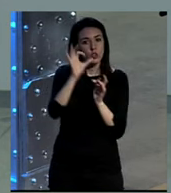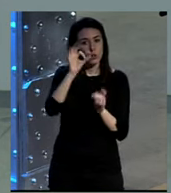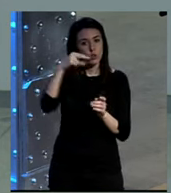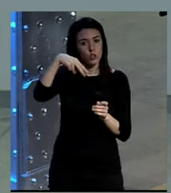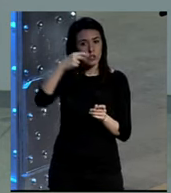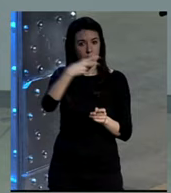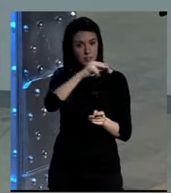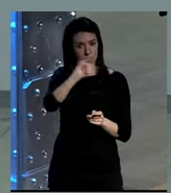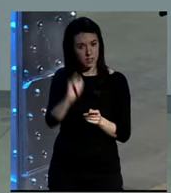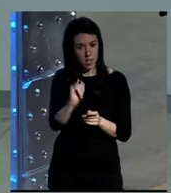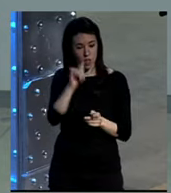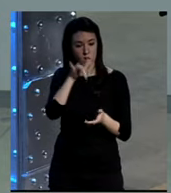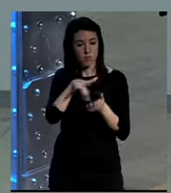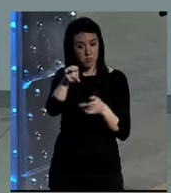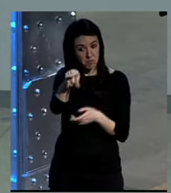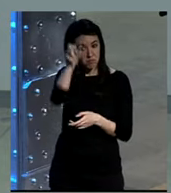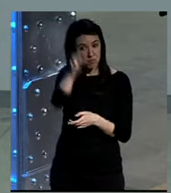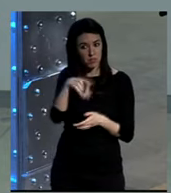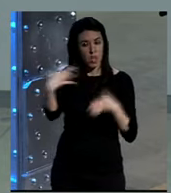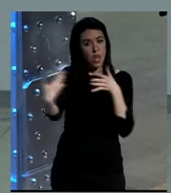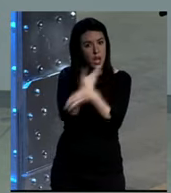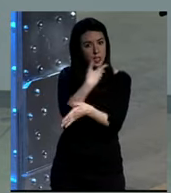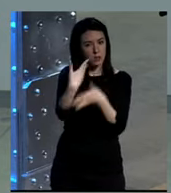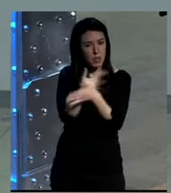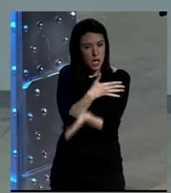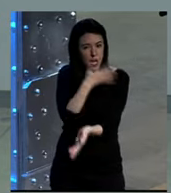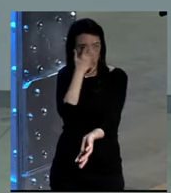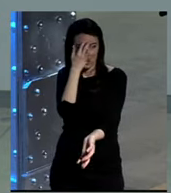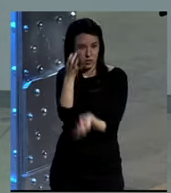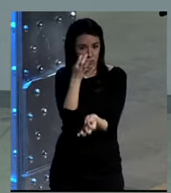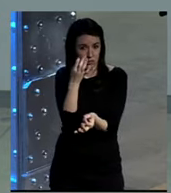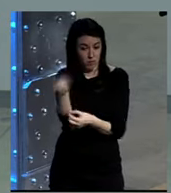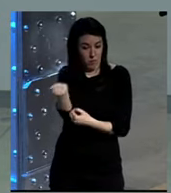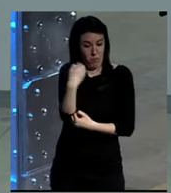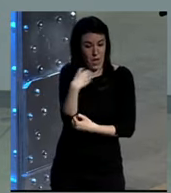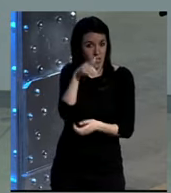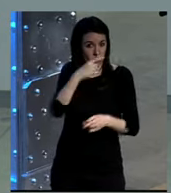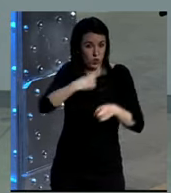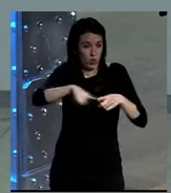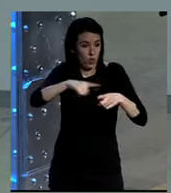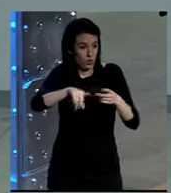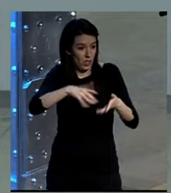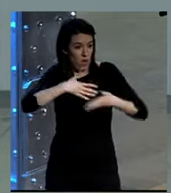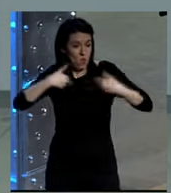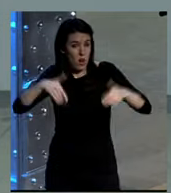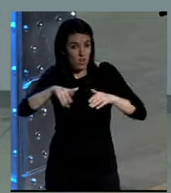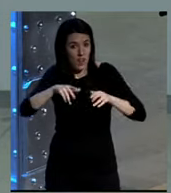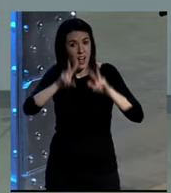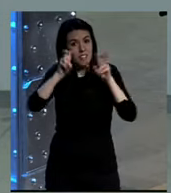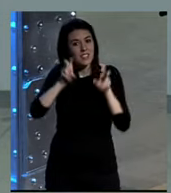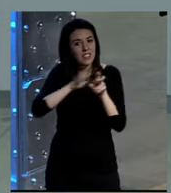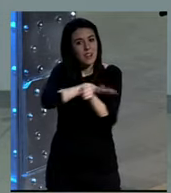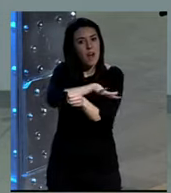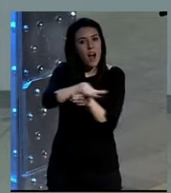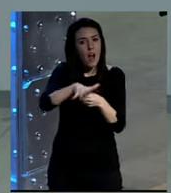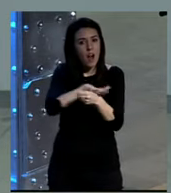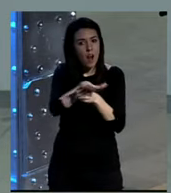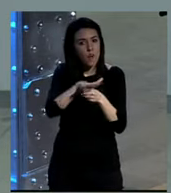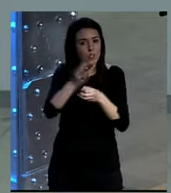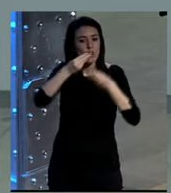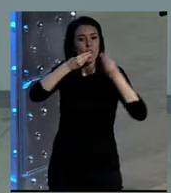nos explicará pues con mucho más rigor que yo cualquier cosa que diga, pero del mundo de